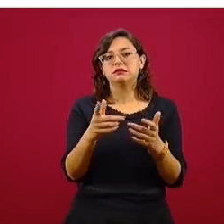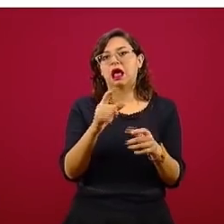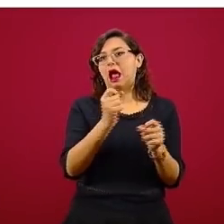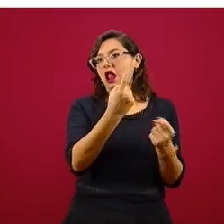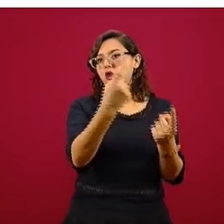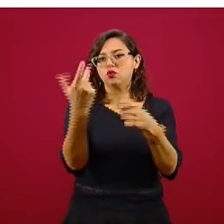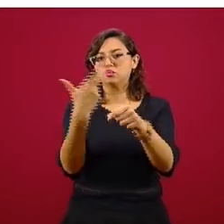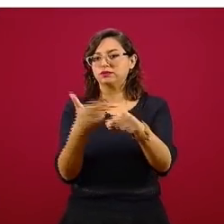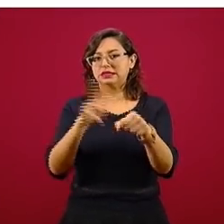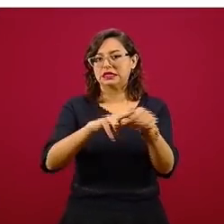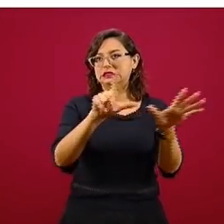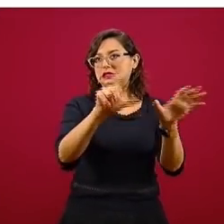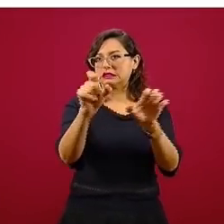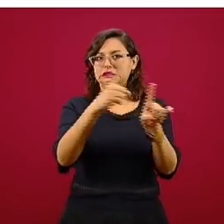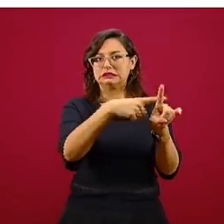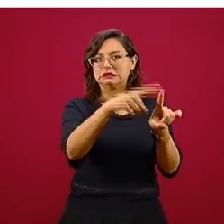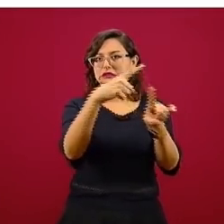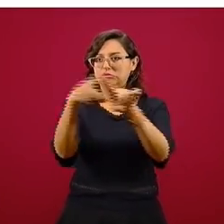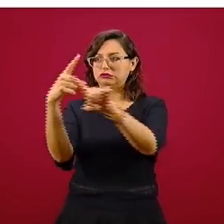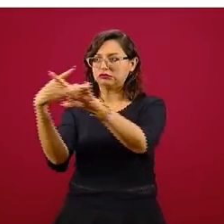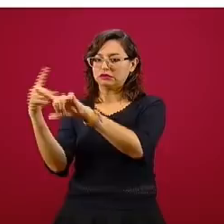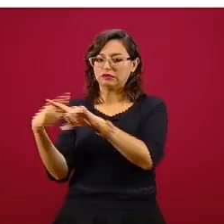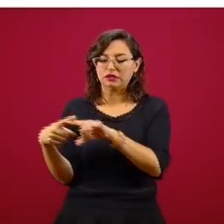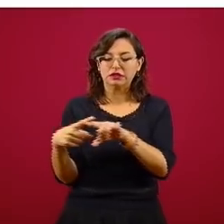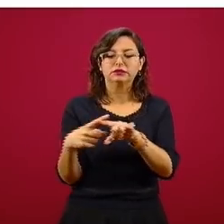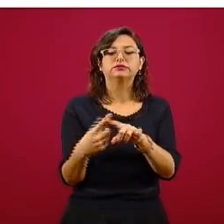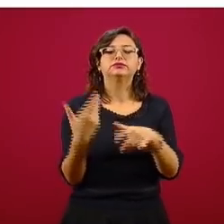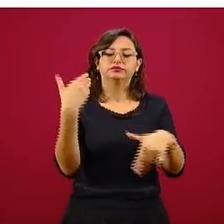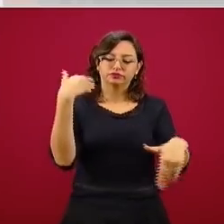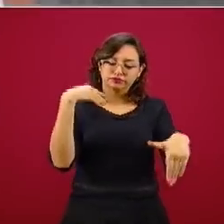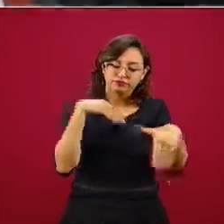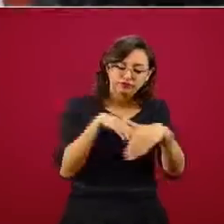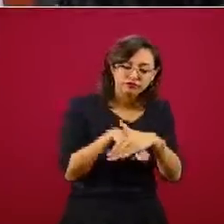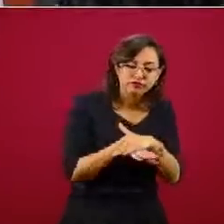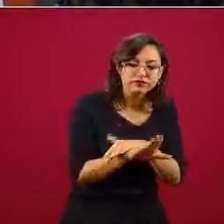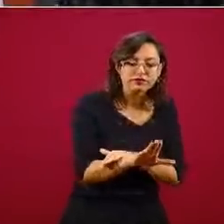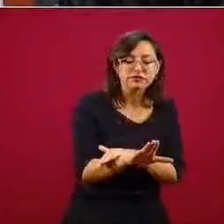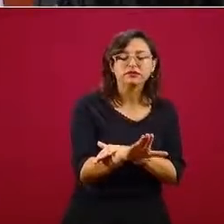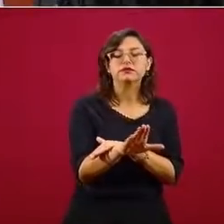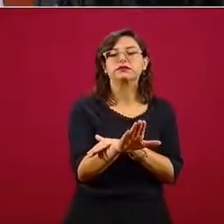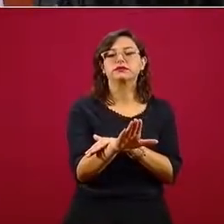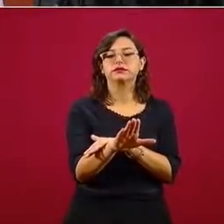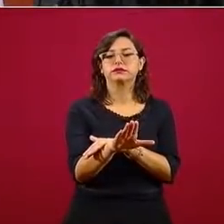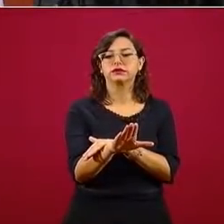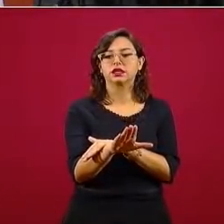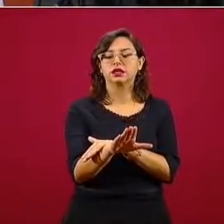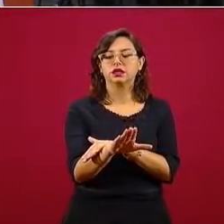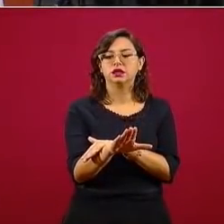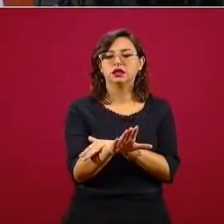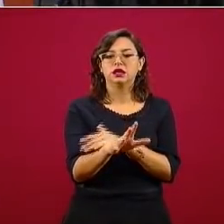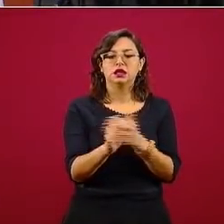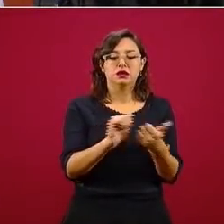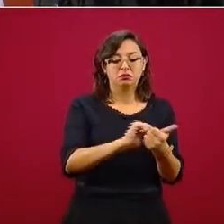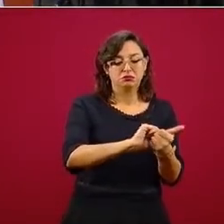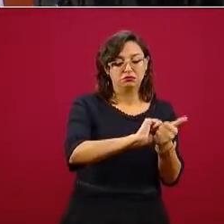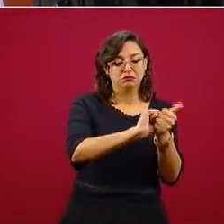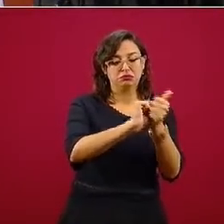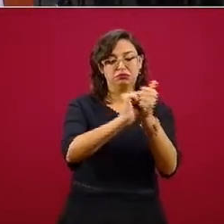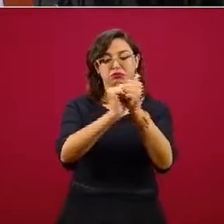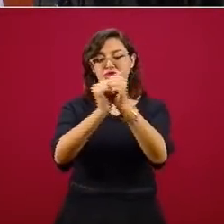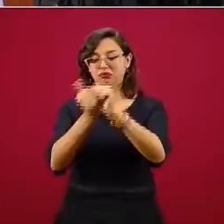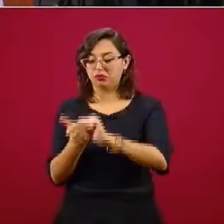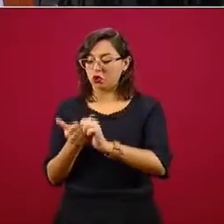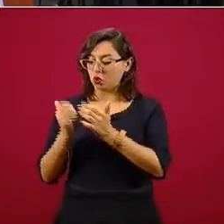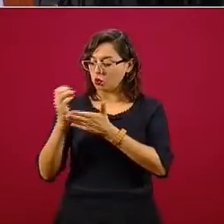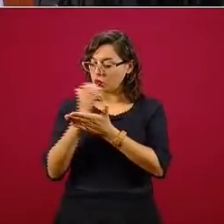700, ingresa aquí, si pueden ponerle ahí donde dice paciente recuperado, ingresa por esta